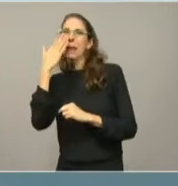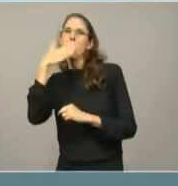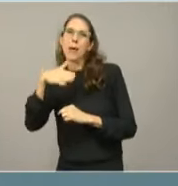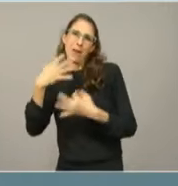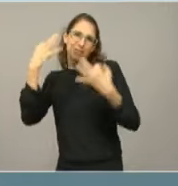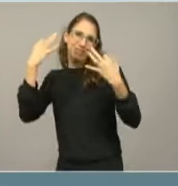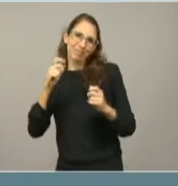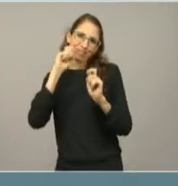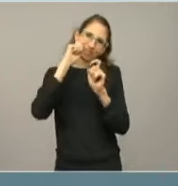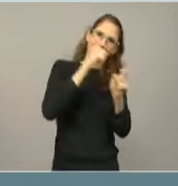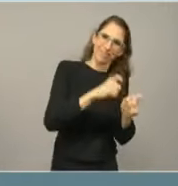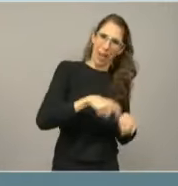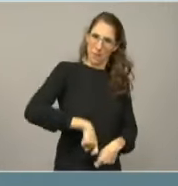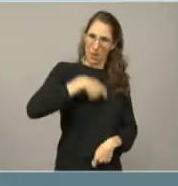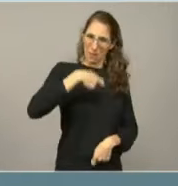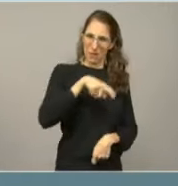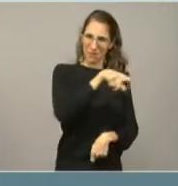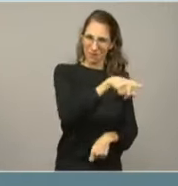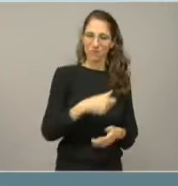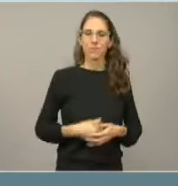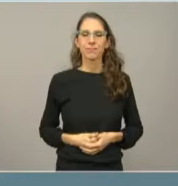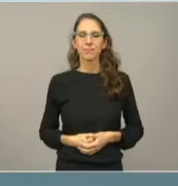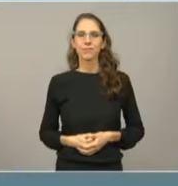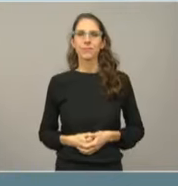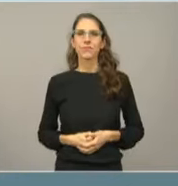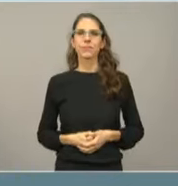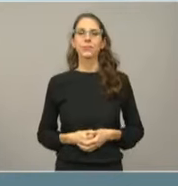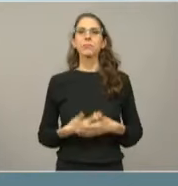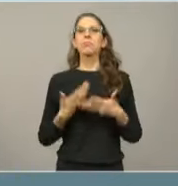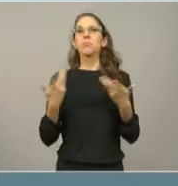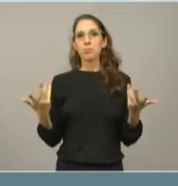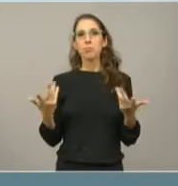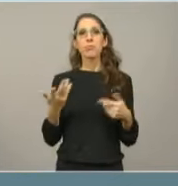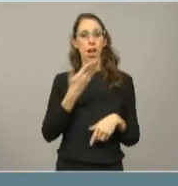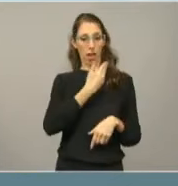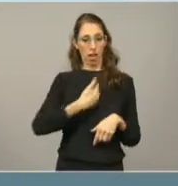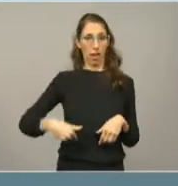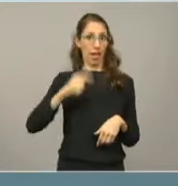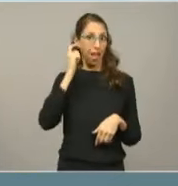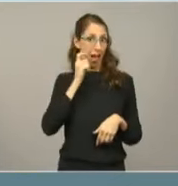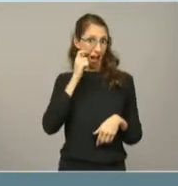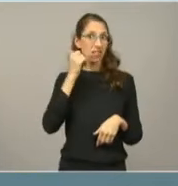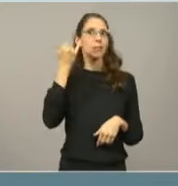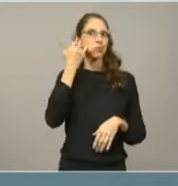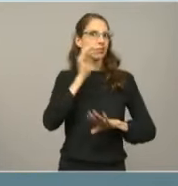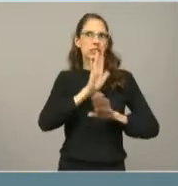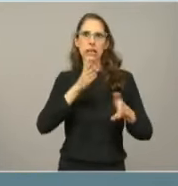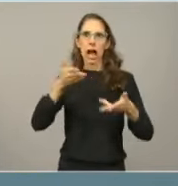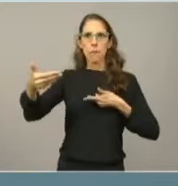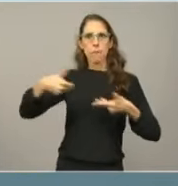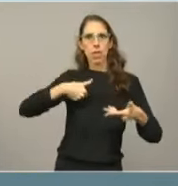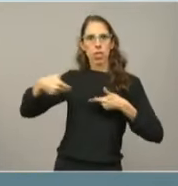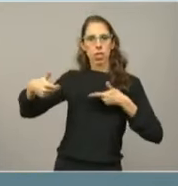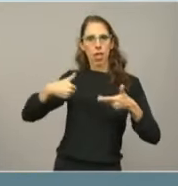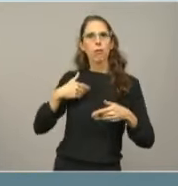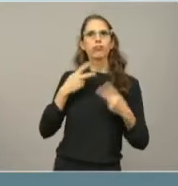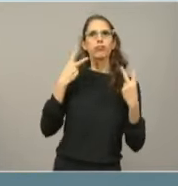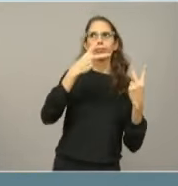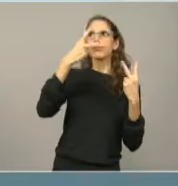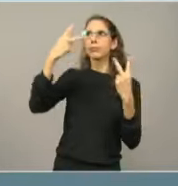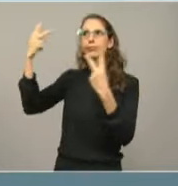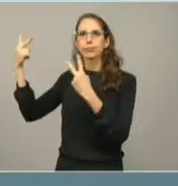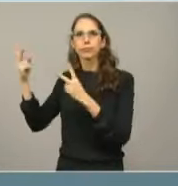eh ese viaje e el gobernador tiene varias invitaciones para participar de otros viajes